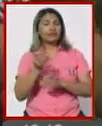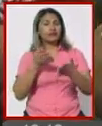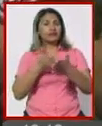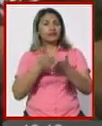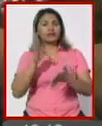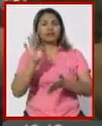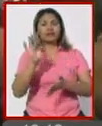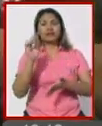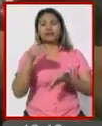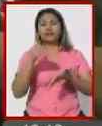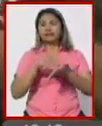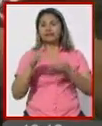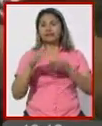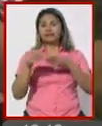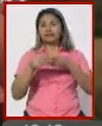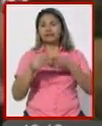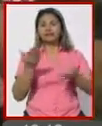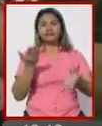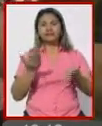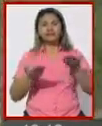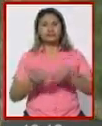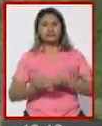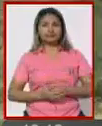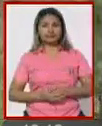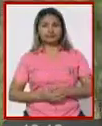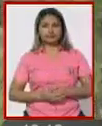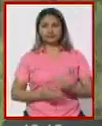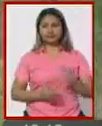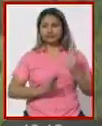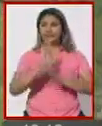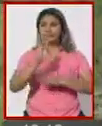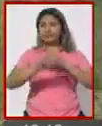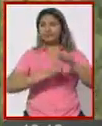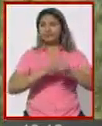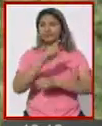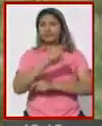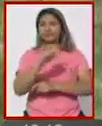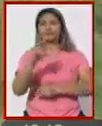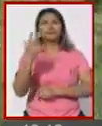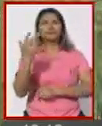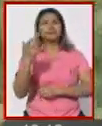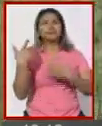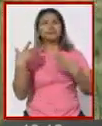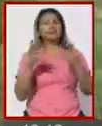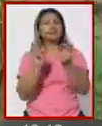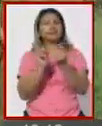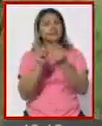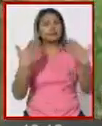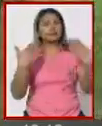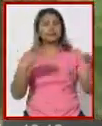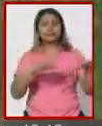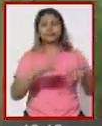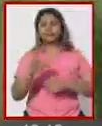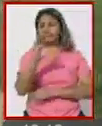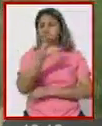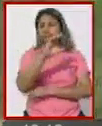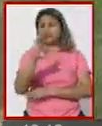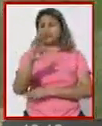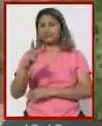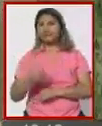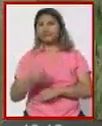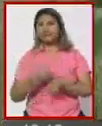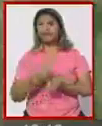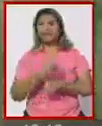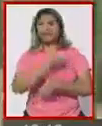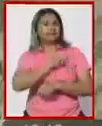de $80,000 americanos aproximadamente. De lo que va del año, 113 operativos de interdicción ya fueron ejecutados en la ciudad de Cochabamba por la